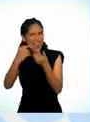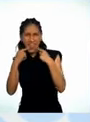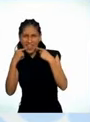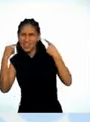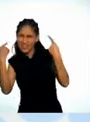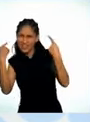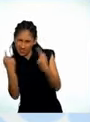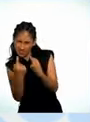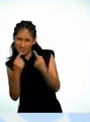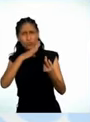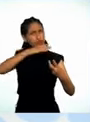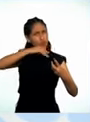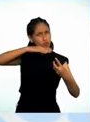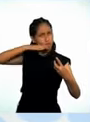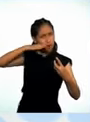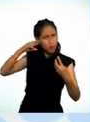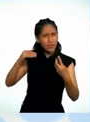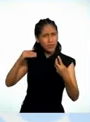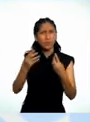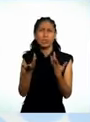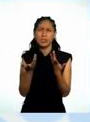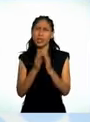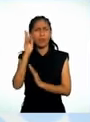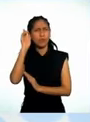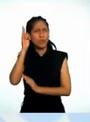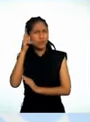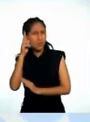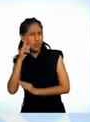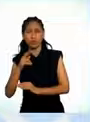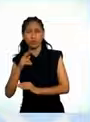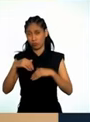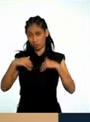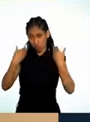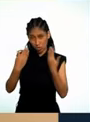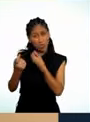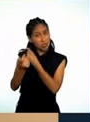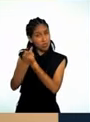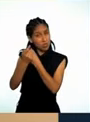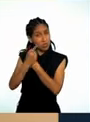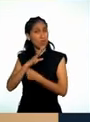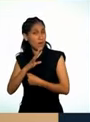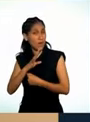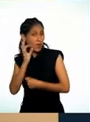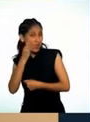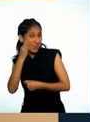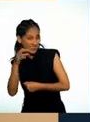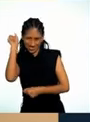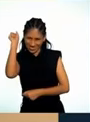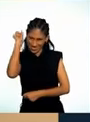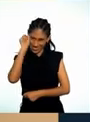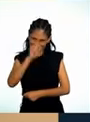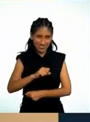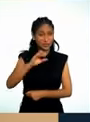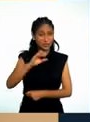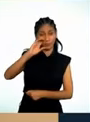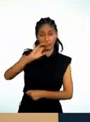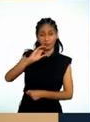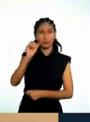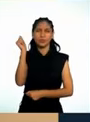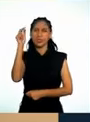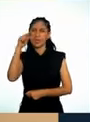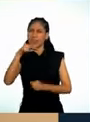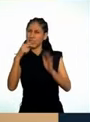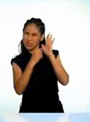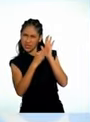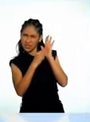mister flórez nos puede ayudar a decirlos en inglés y es 6 en chocolate